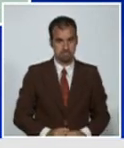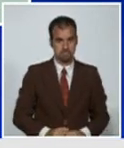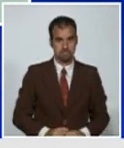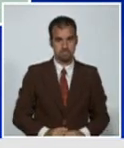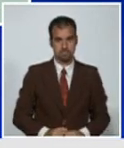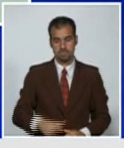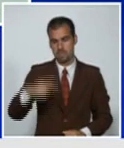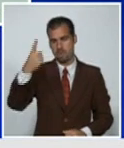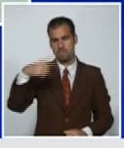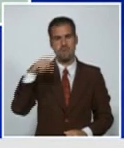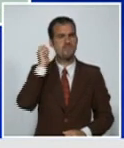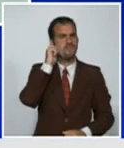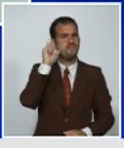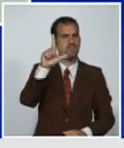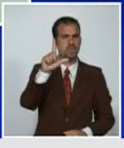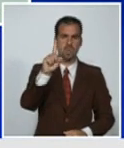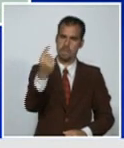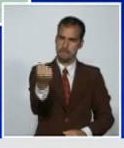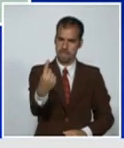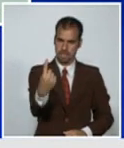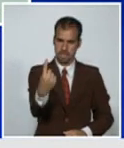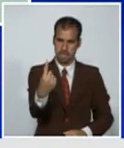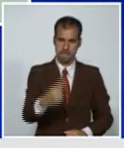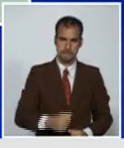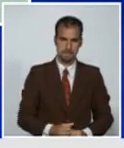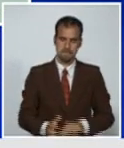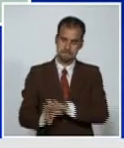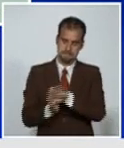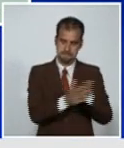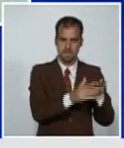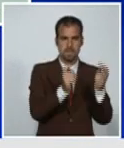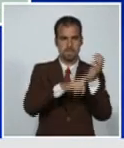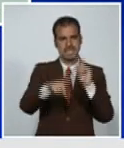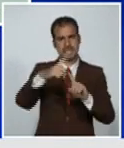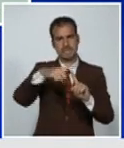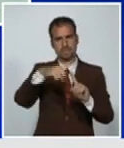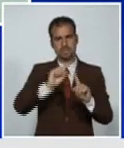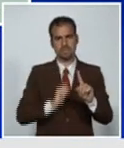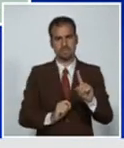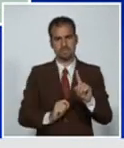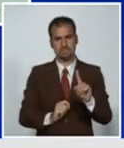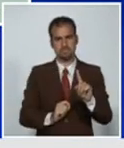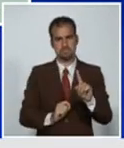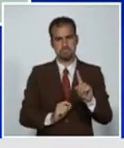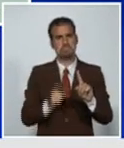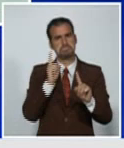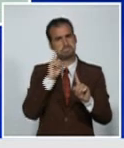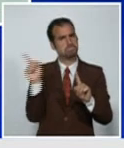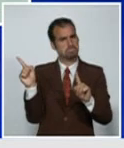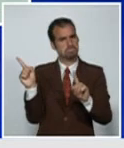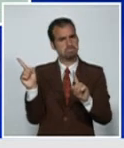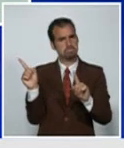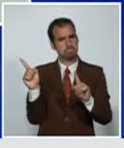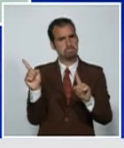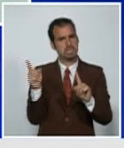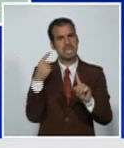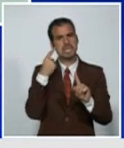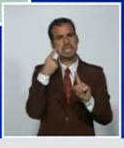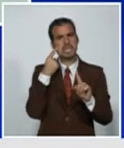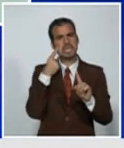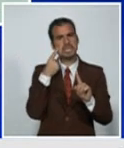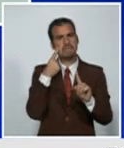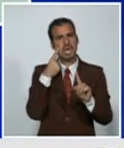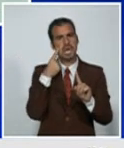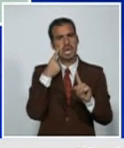del municipio Florida. Las Tunas, provincia que sí, no ha perdido el control